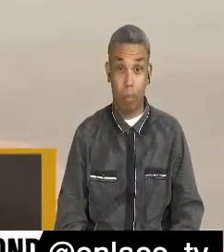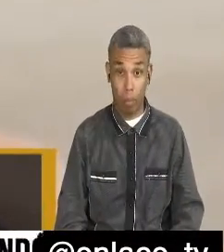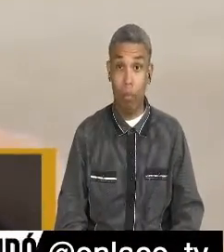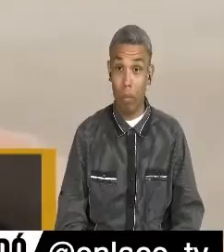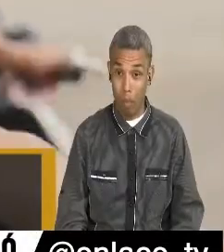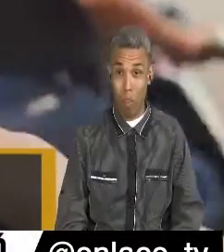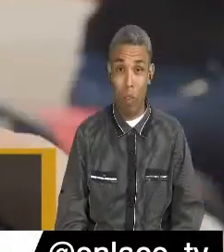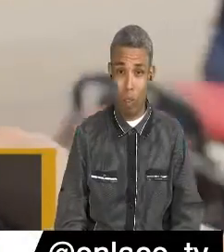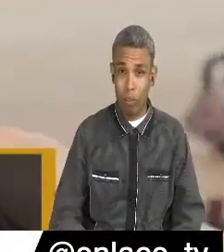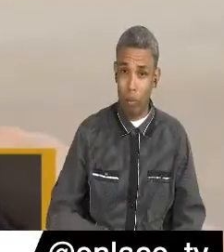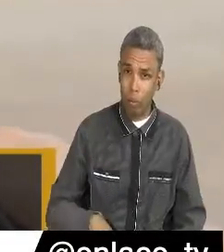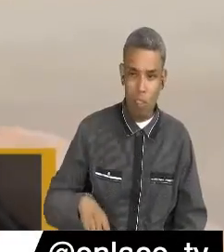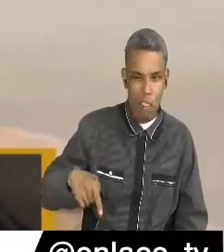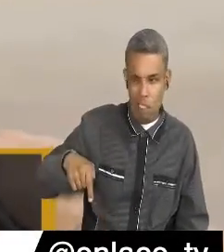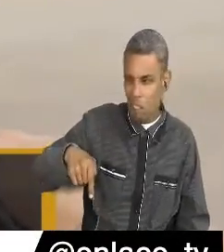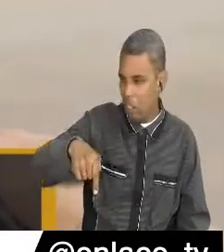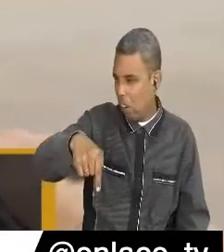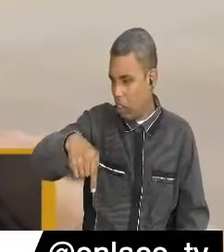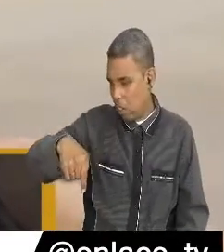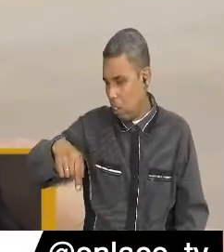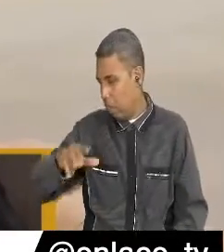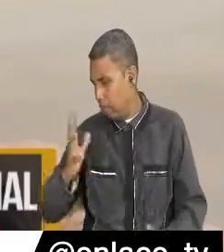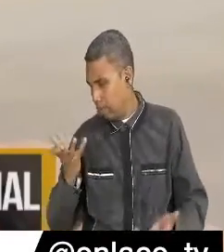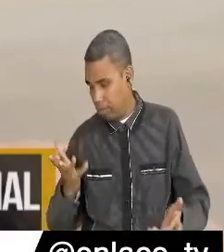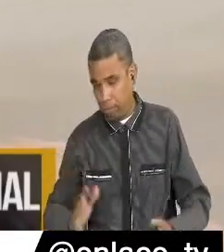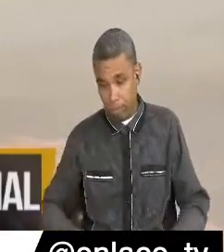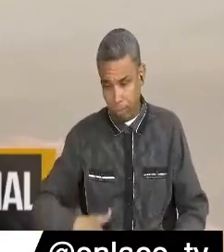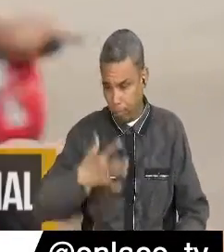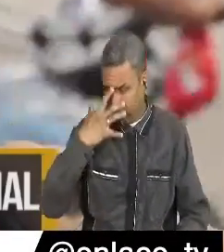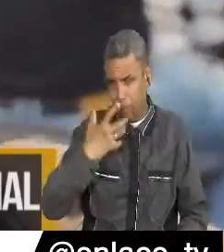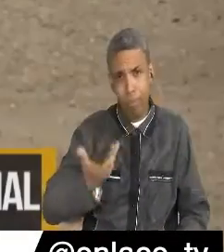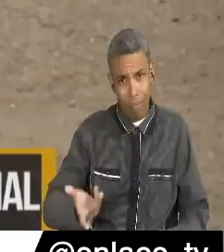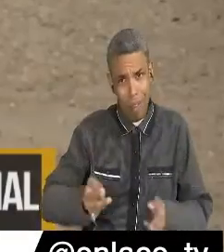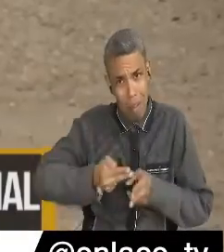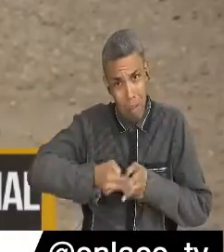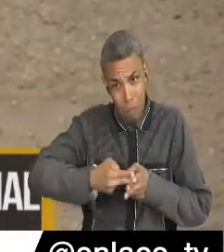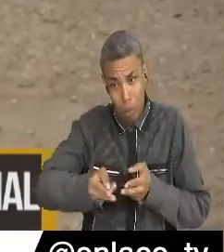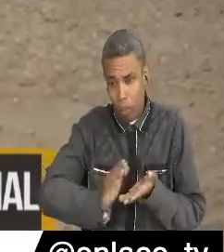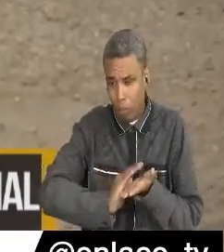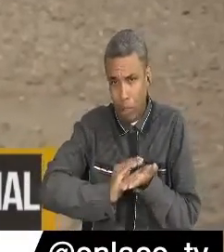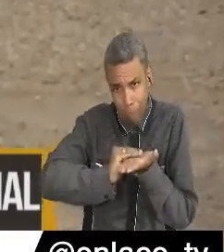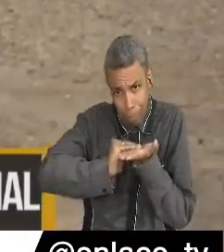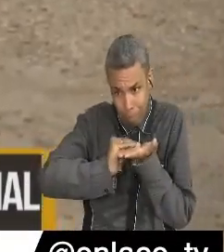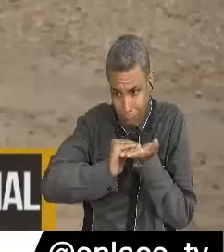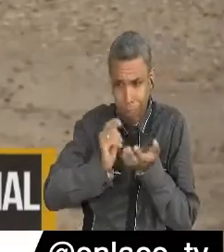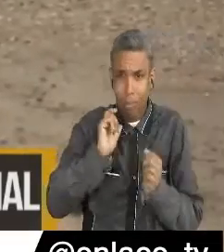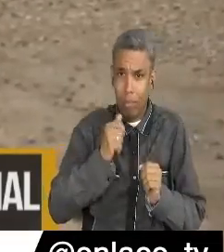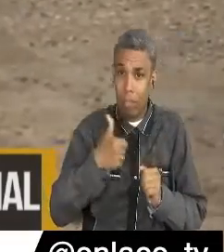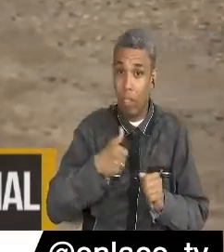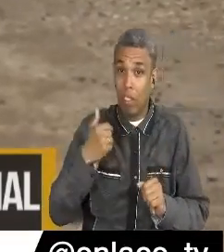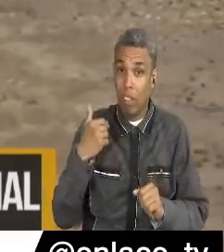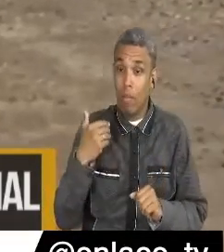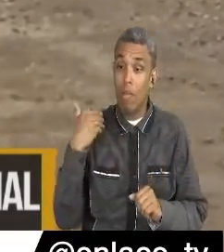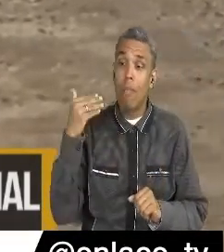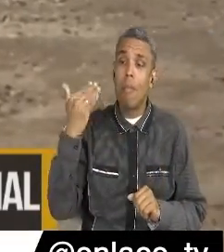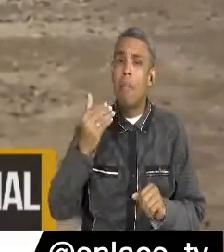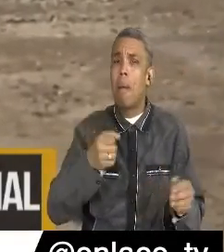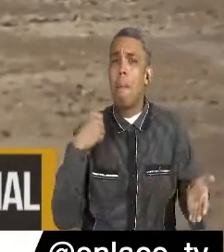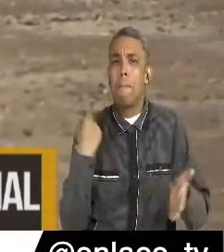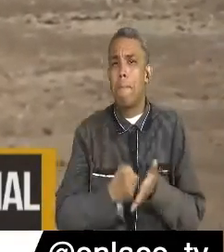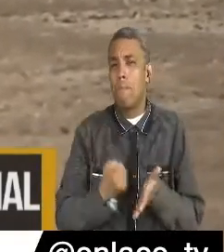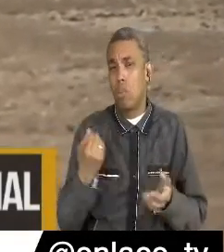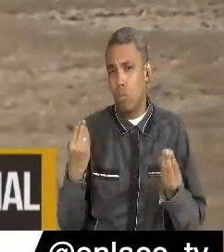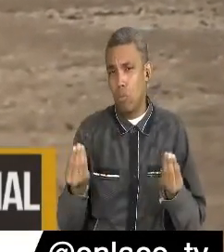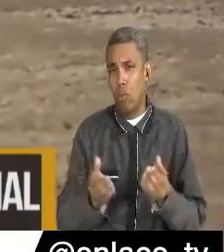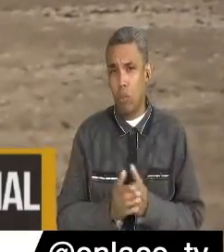dañada, necesitamos que le hagan un arreglo lo más pronto para evitar accidentes aquí en esta vía. Mucho hueco aquí en